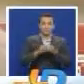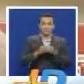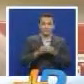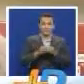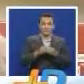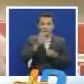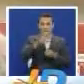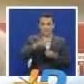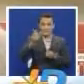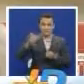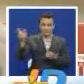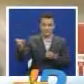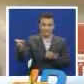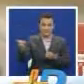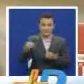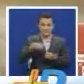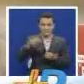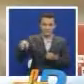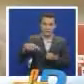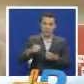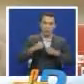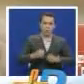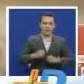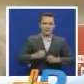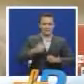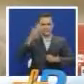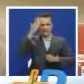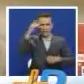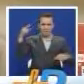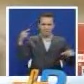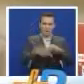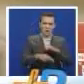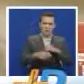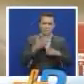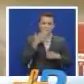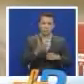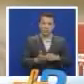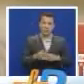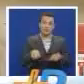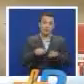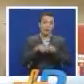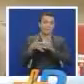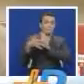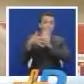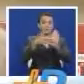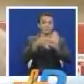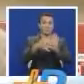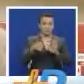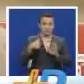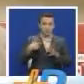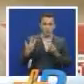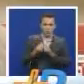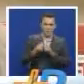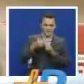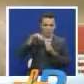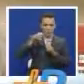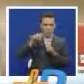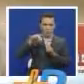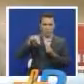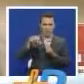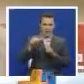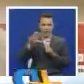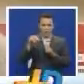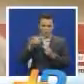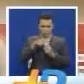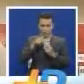muy, muy fuertes, muy potentes, que pueden hacer la diferencia. Tanto tengo dos compañeros hoy acá en el Mónaco